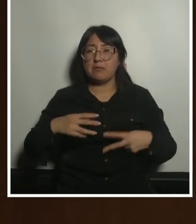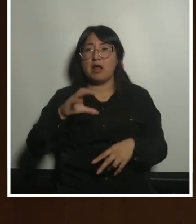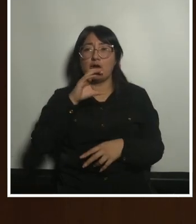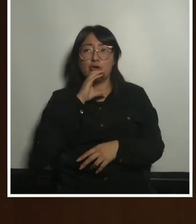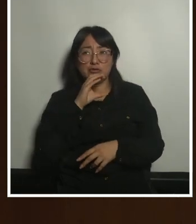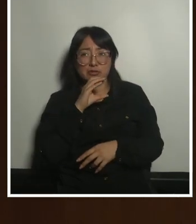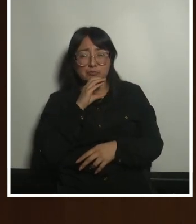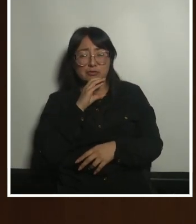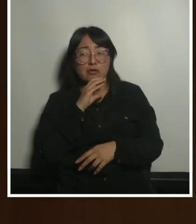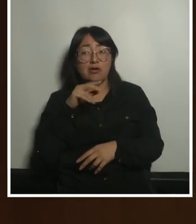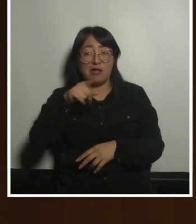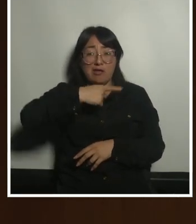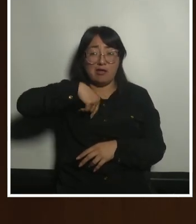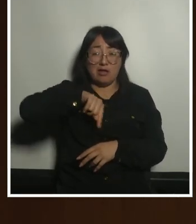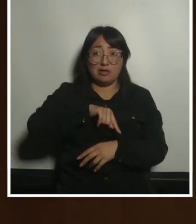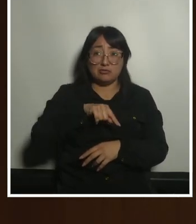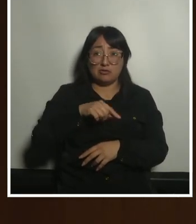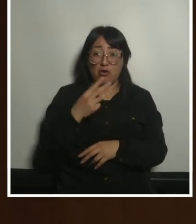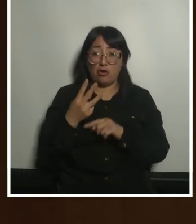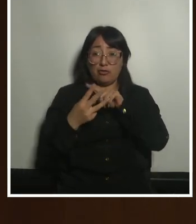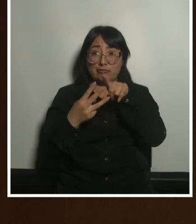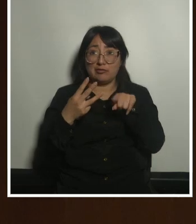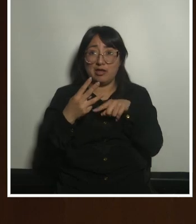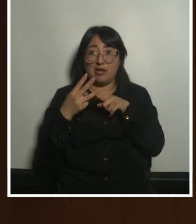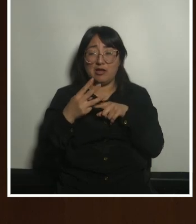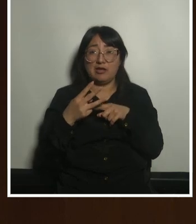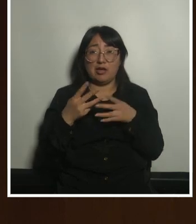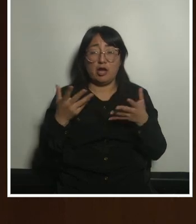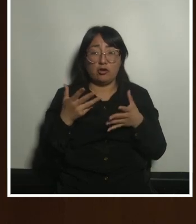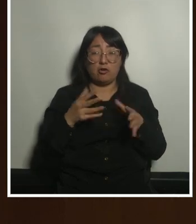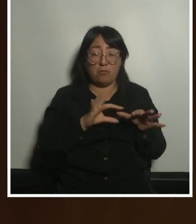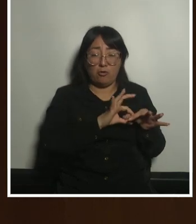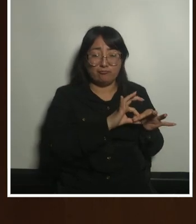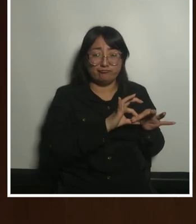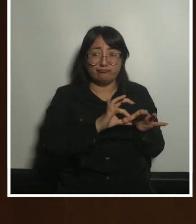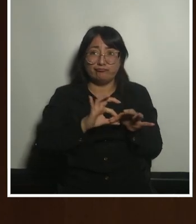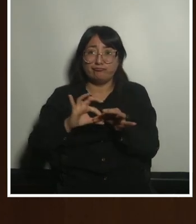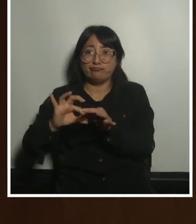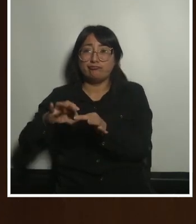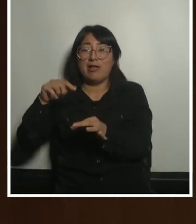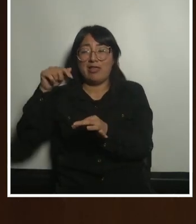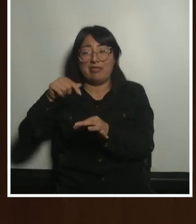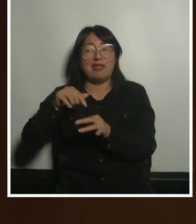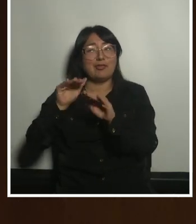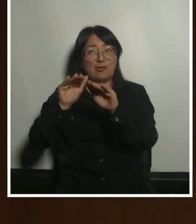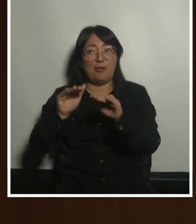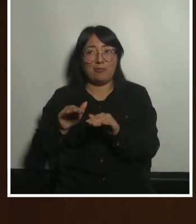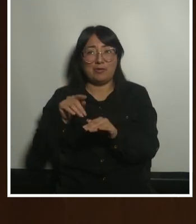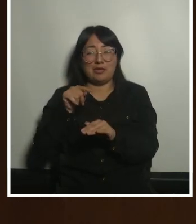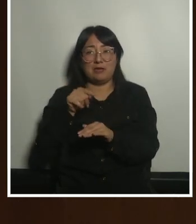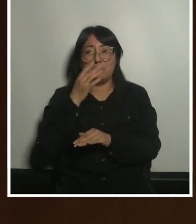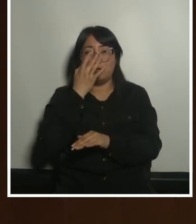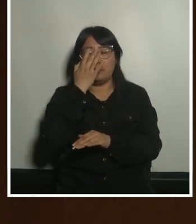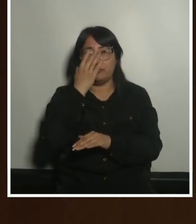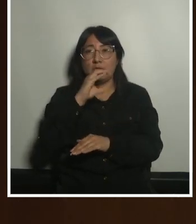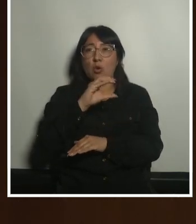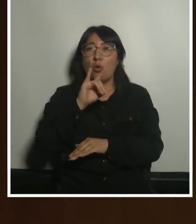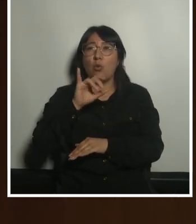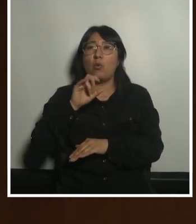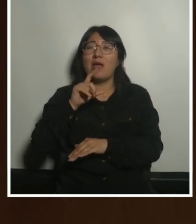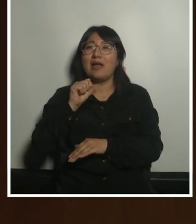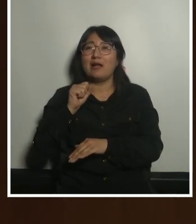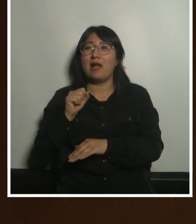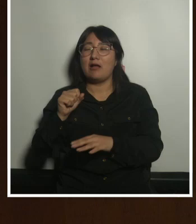Concepción están hechos a través de sedimentos derivados de esta dinámica cuenca-océano. Y